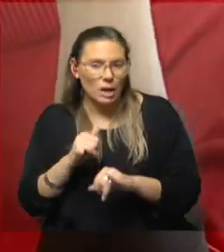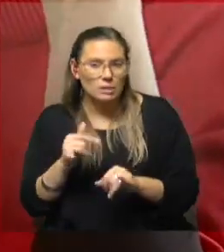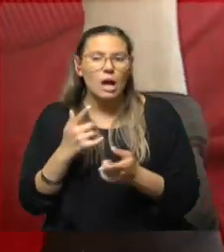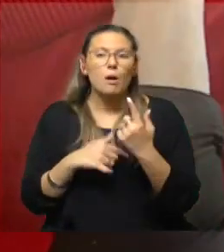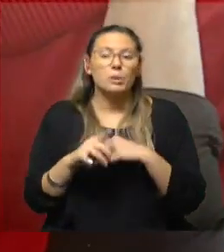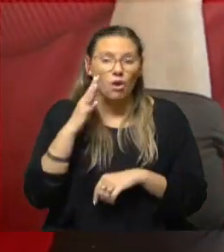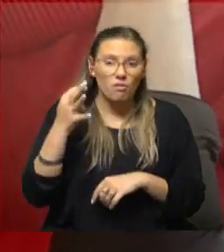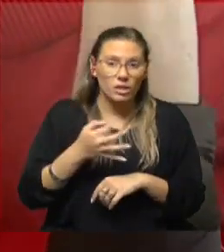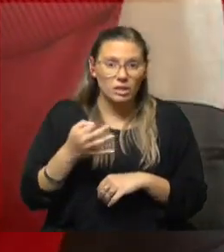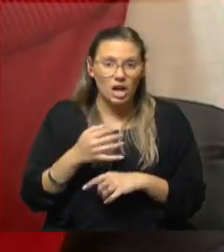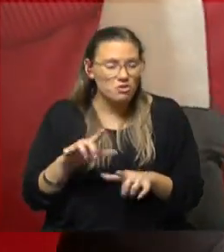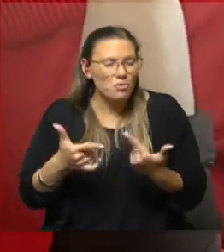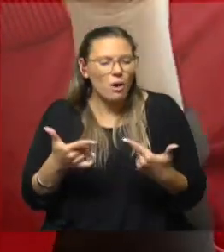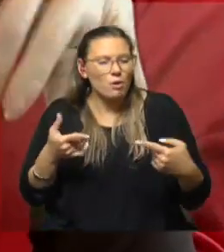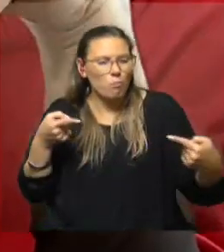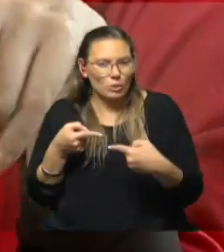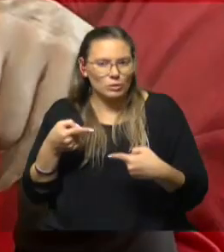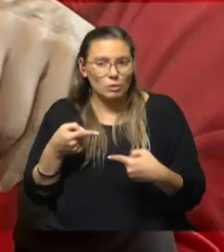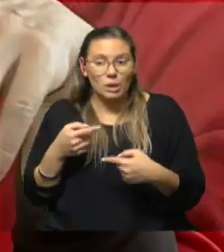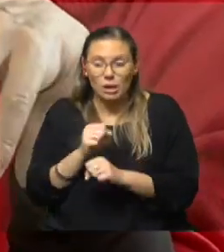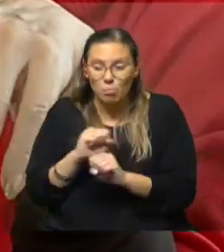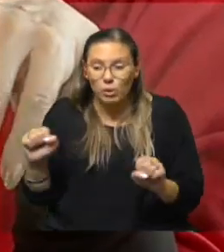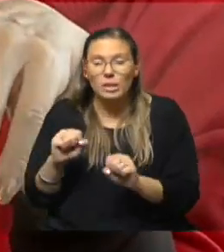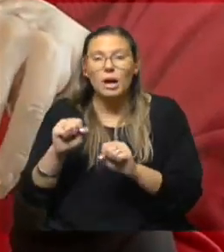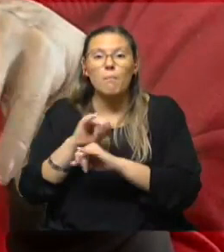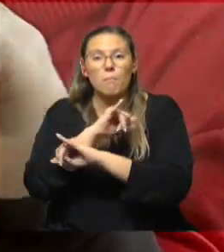la paz no tiene opuesto. Para que haya paz